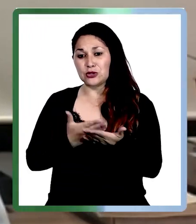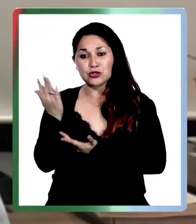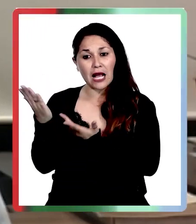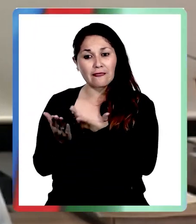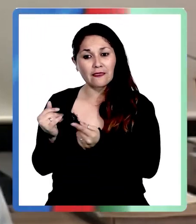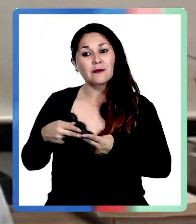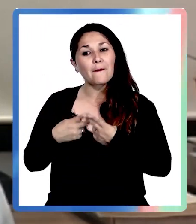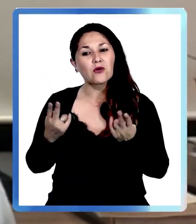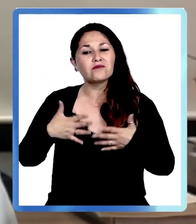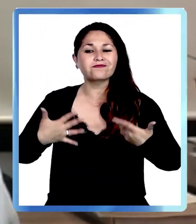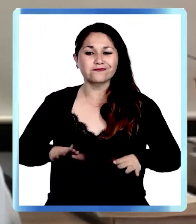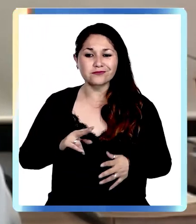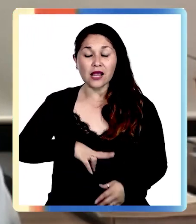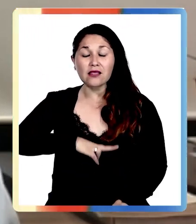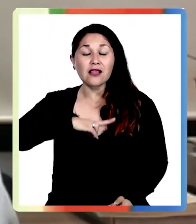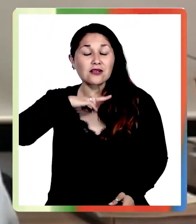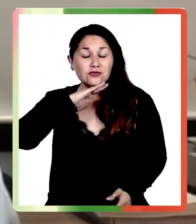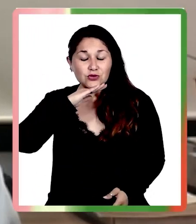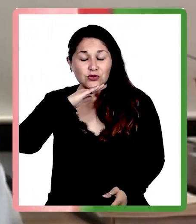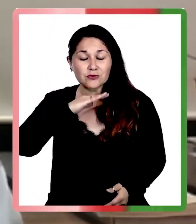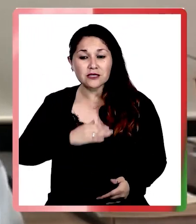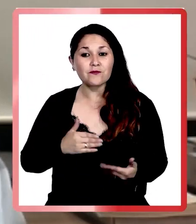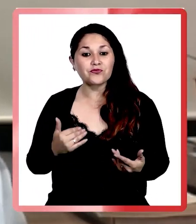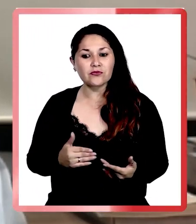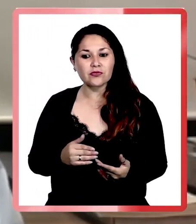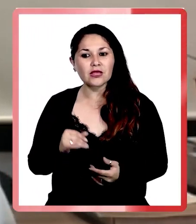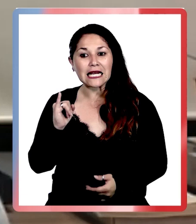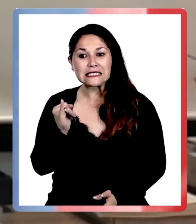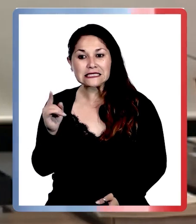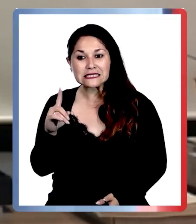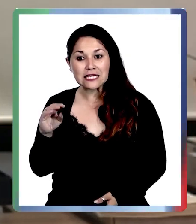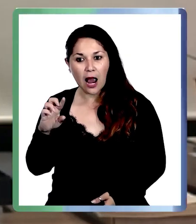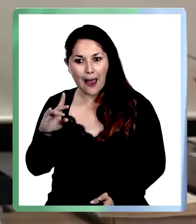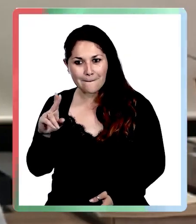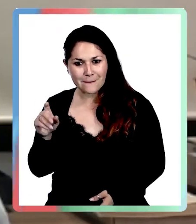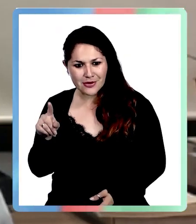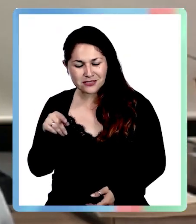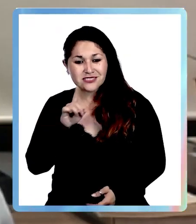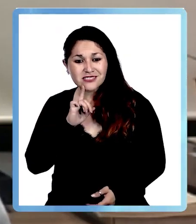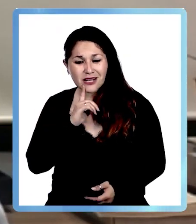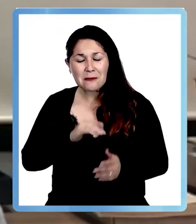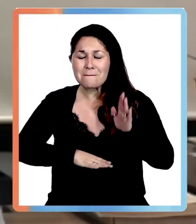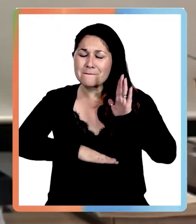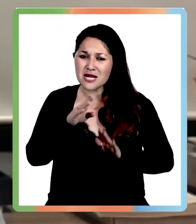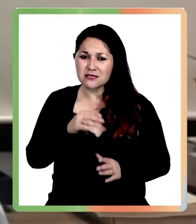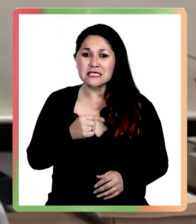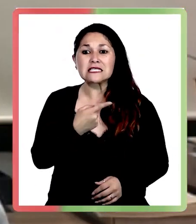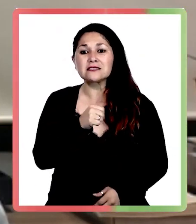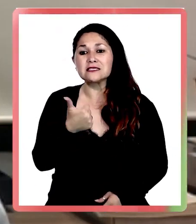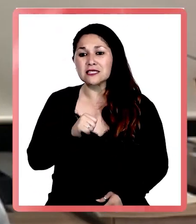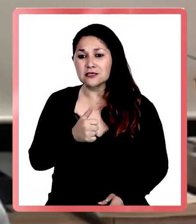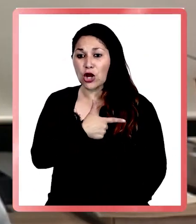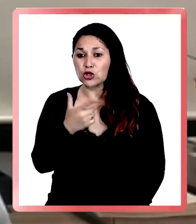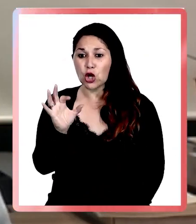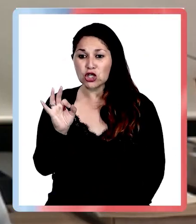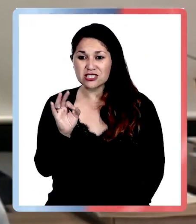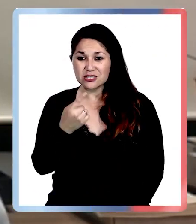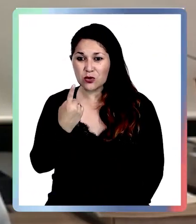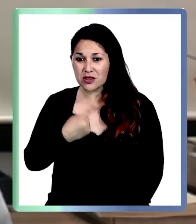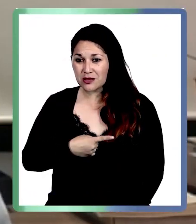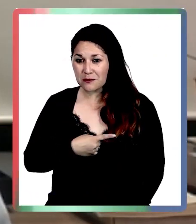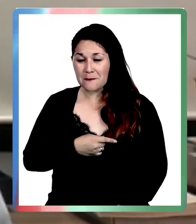colapsado. Fíjate que las ISAPRES tienen una deuda con las clínicas de más de 650.000 millones de